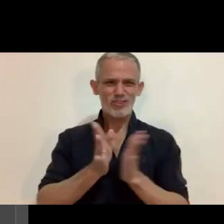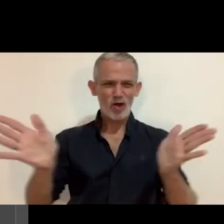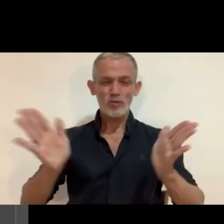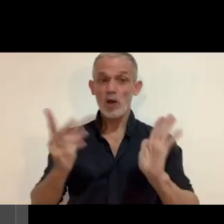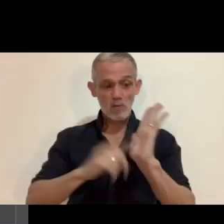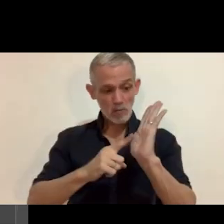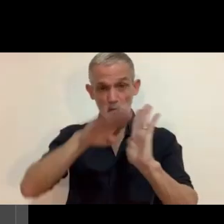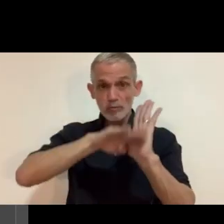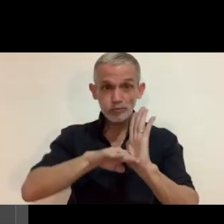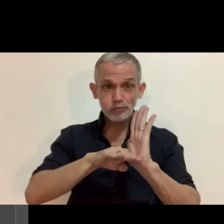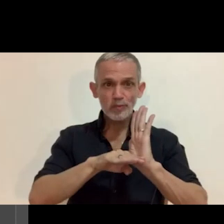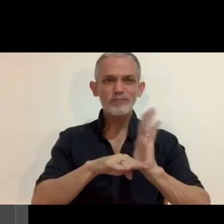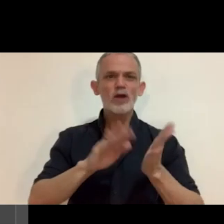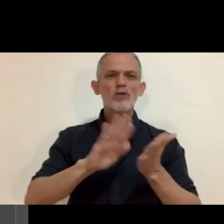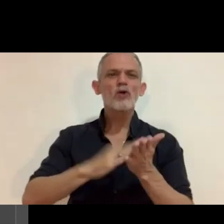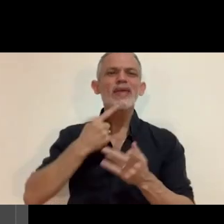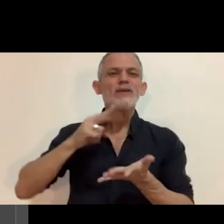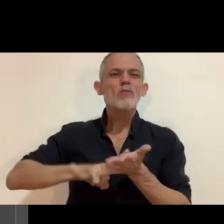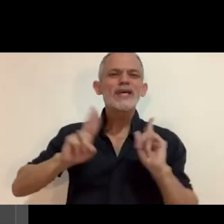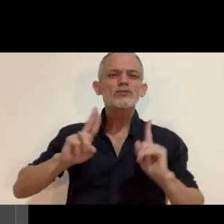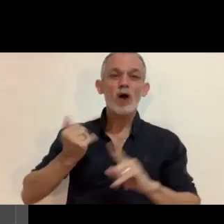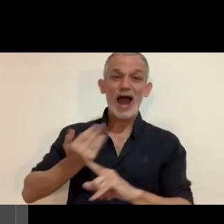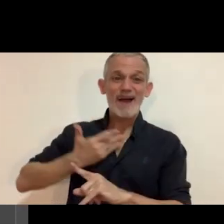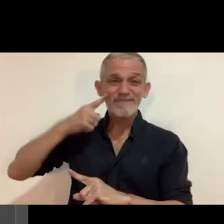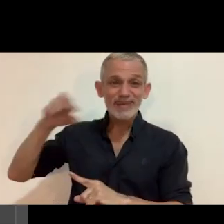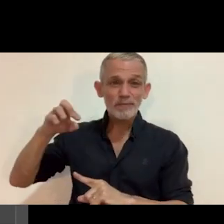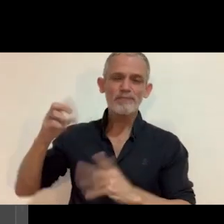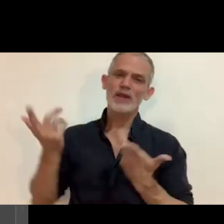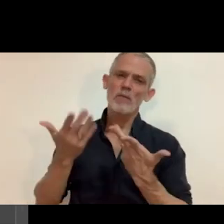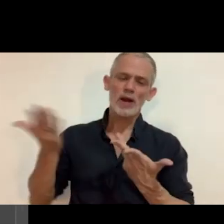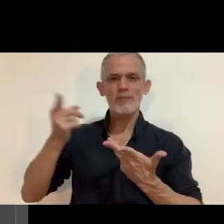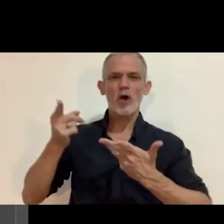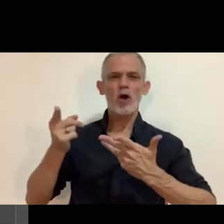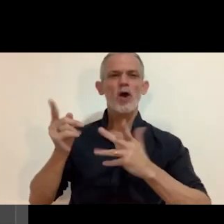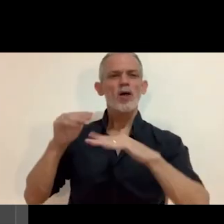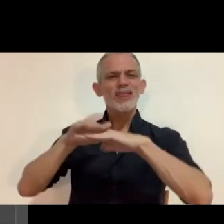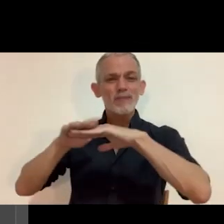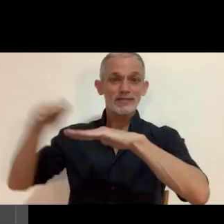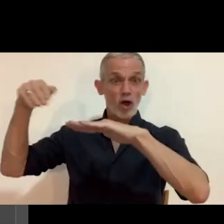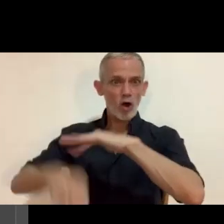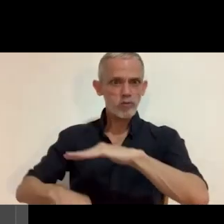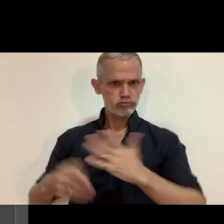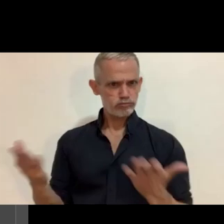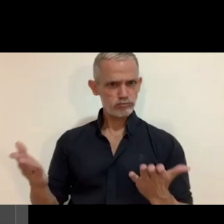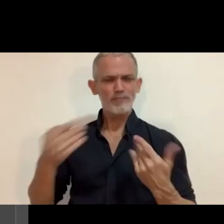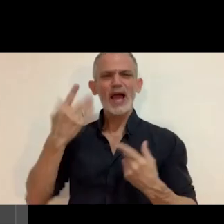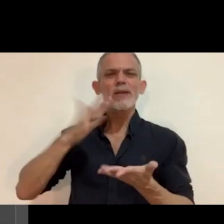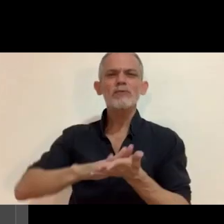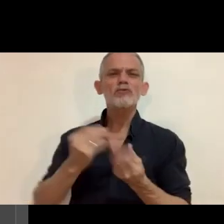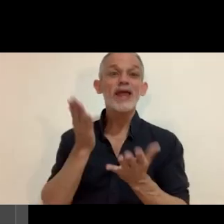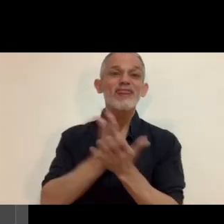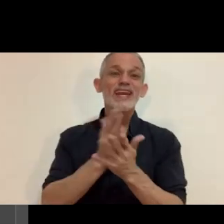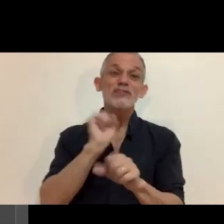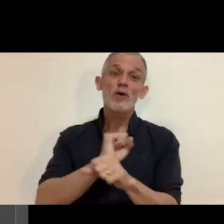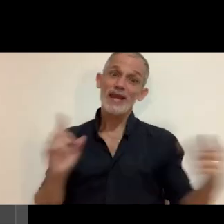en el régimen penal tributario, tanto de fondo, sustantivo como procesal, como estamos hablando de derecho penal, rige